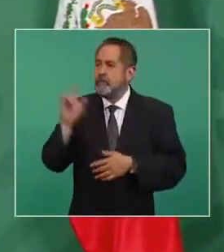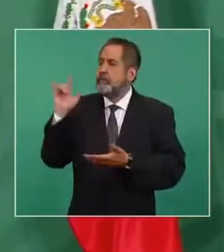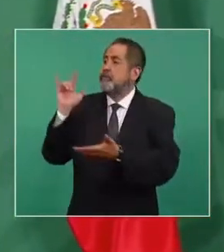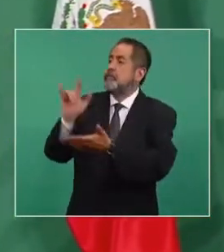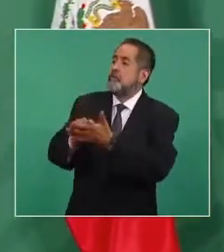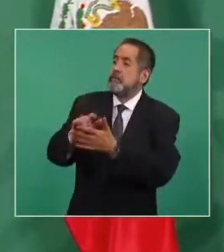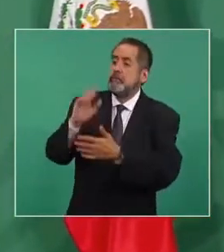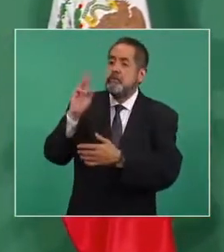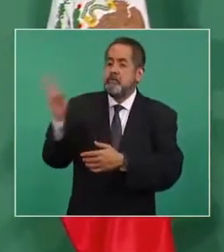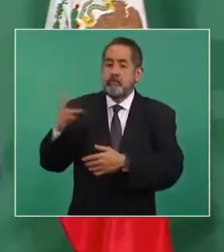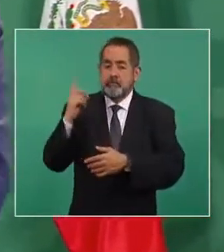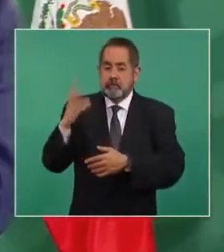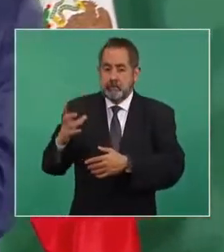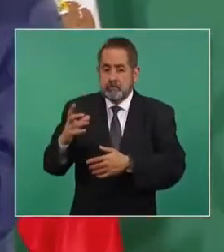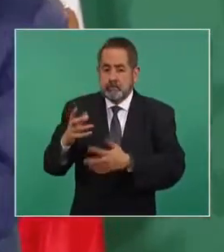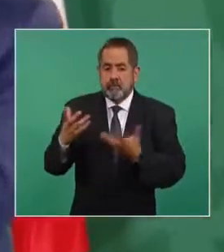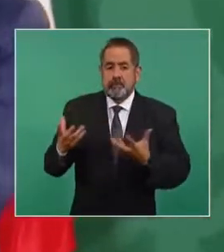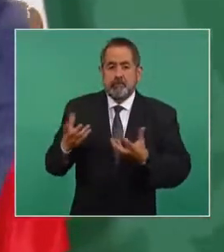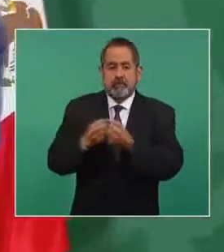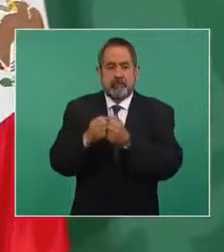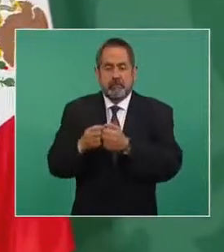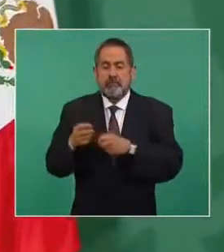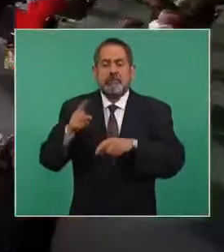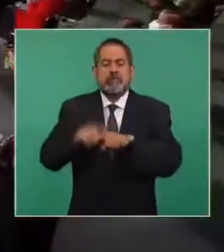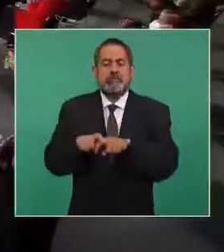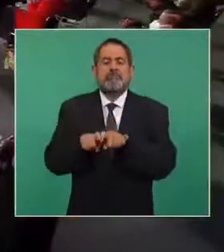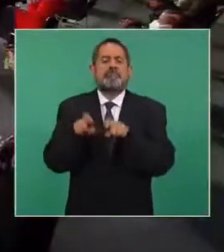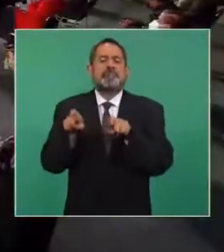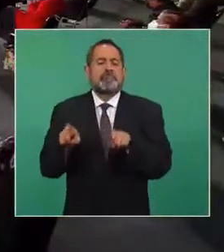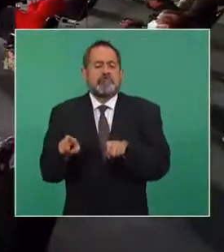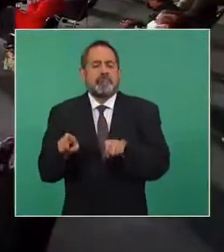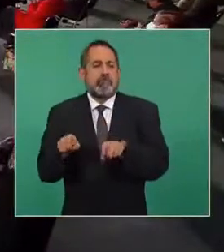Washington y me senté con las piernas abiertas.